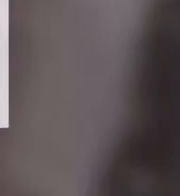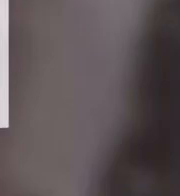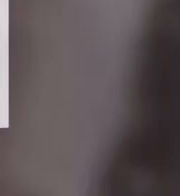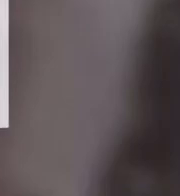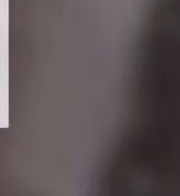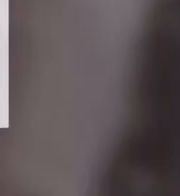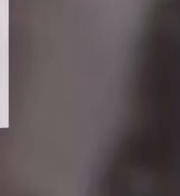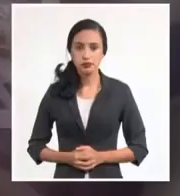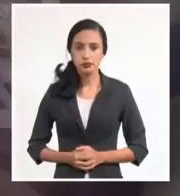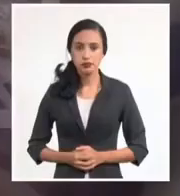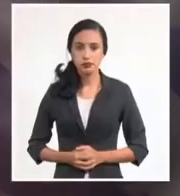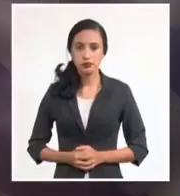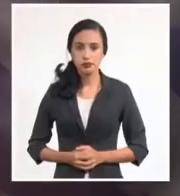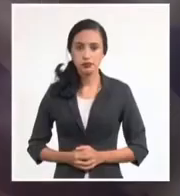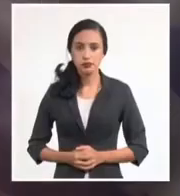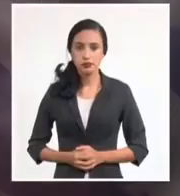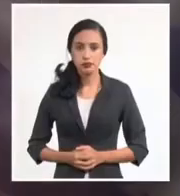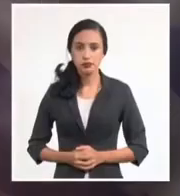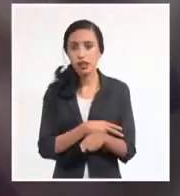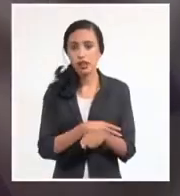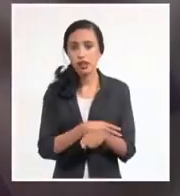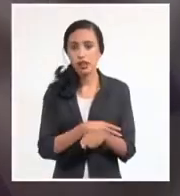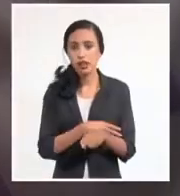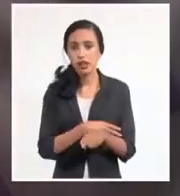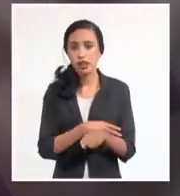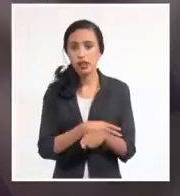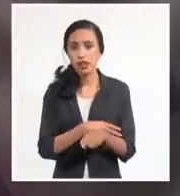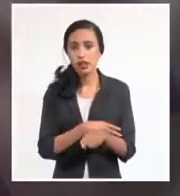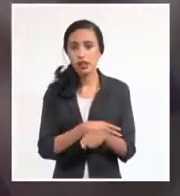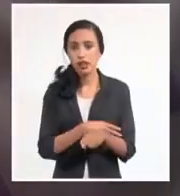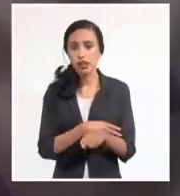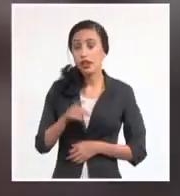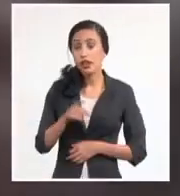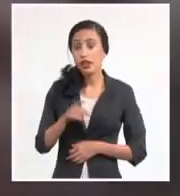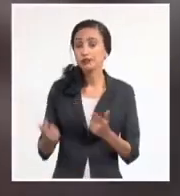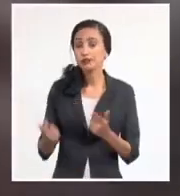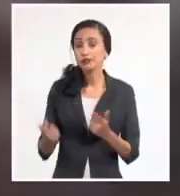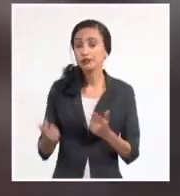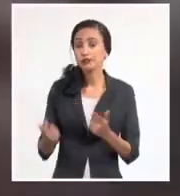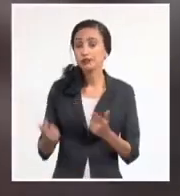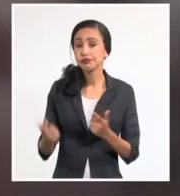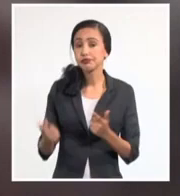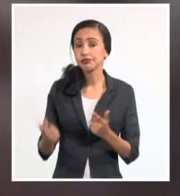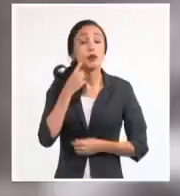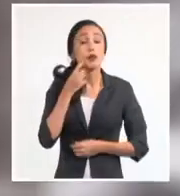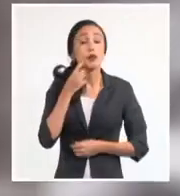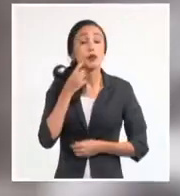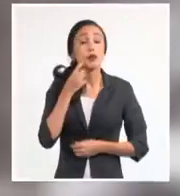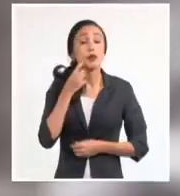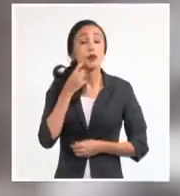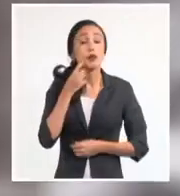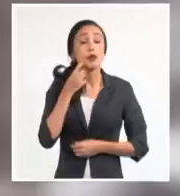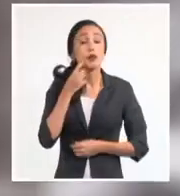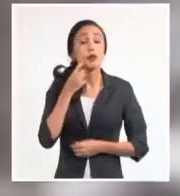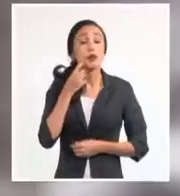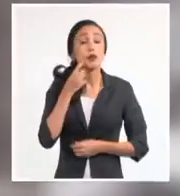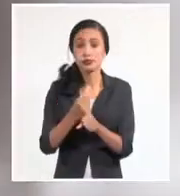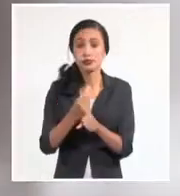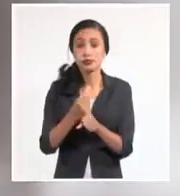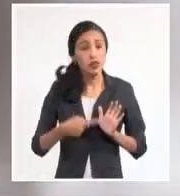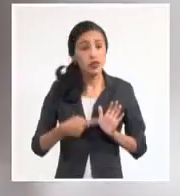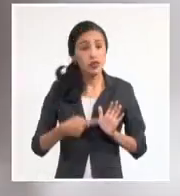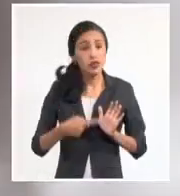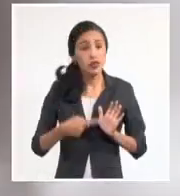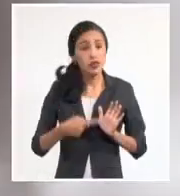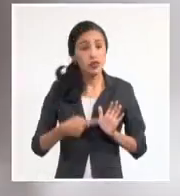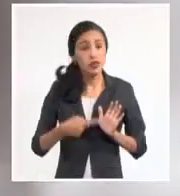universal. Como martiano exprofeso, guerrero de 1000 batallas y hacedor de futuro, se nos revela en la única institución que lleva